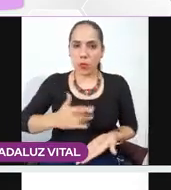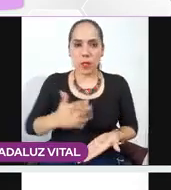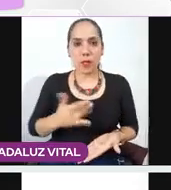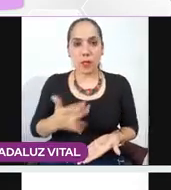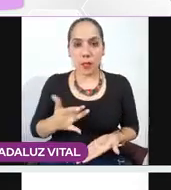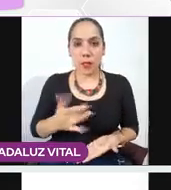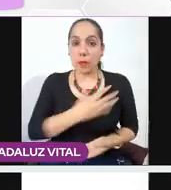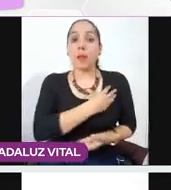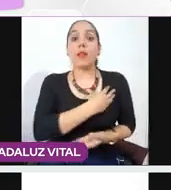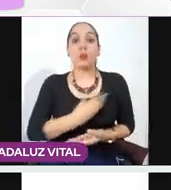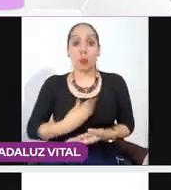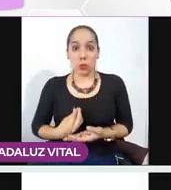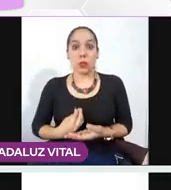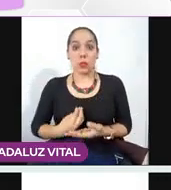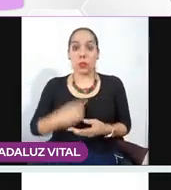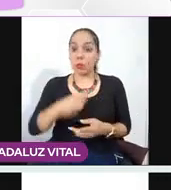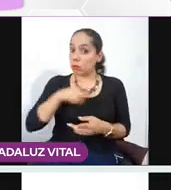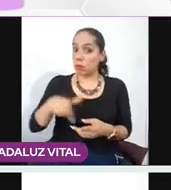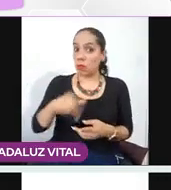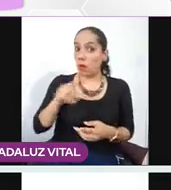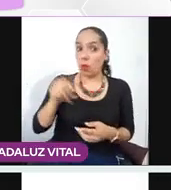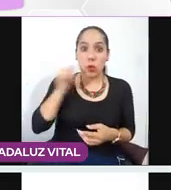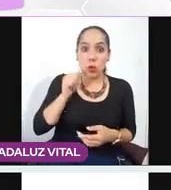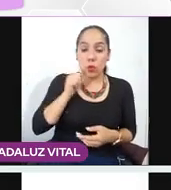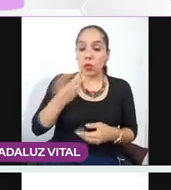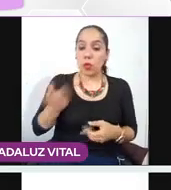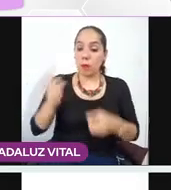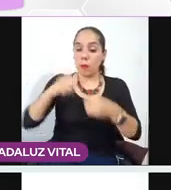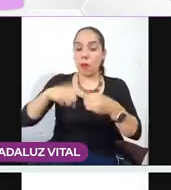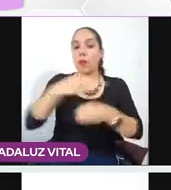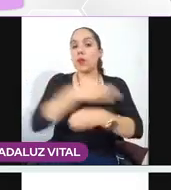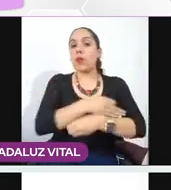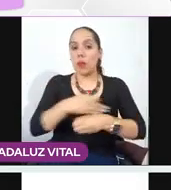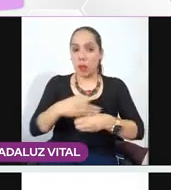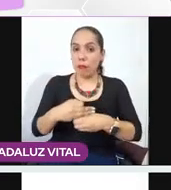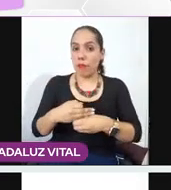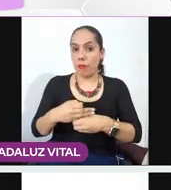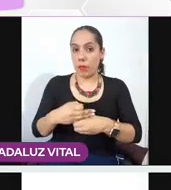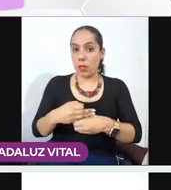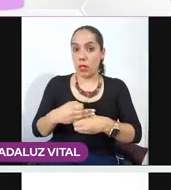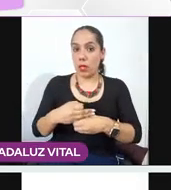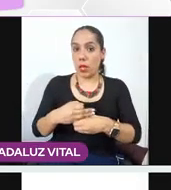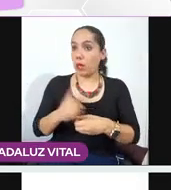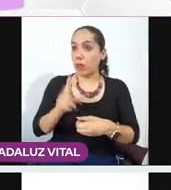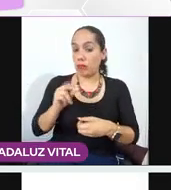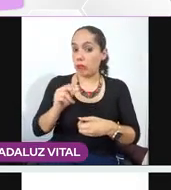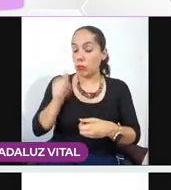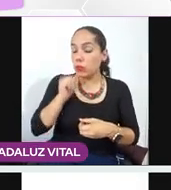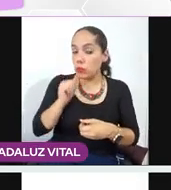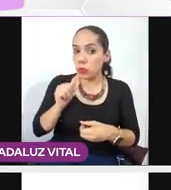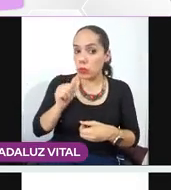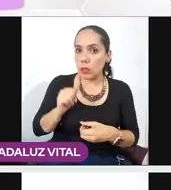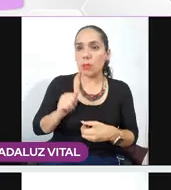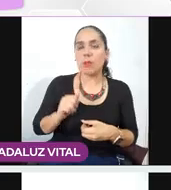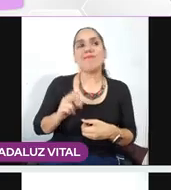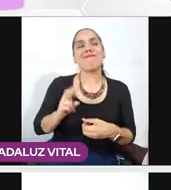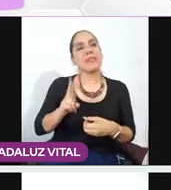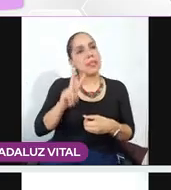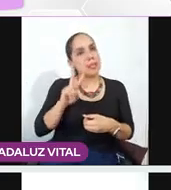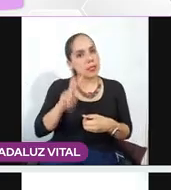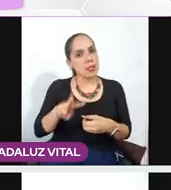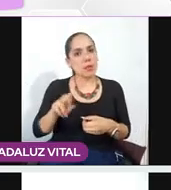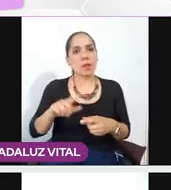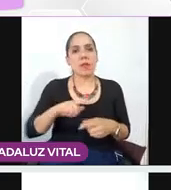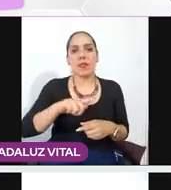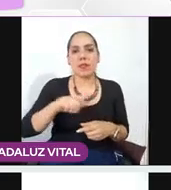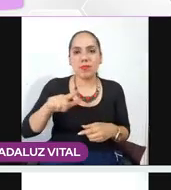Qué hermoso lo que acabas de decir, maestra, porque a veces no nos damos cuenta de los entornos, sobre